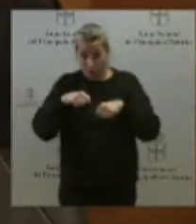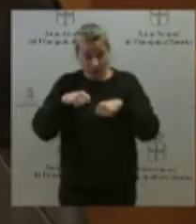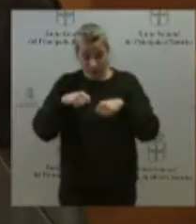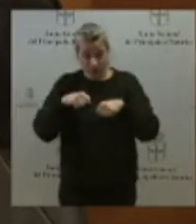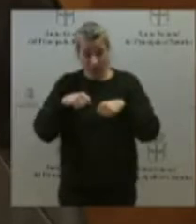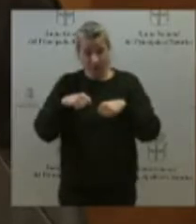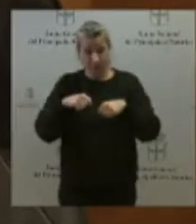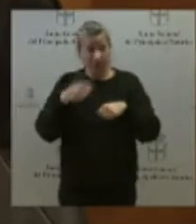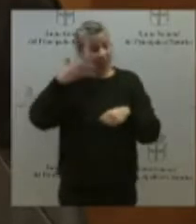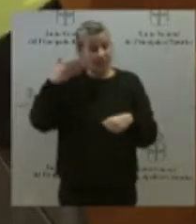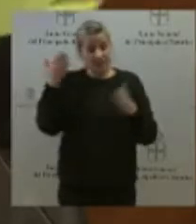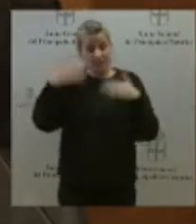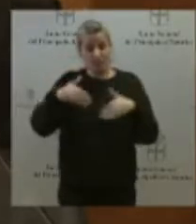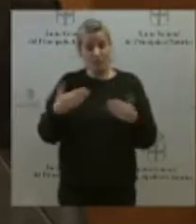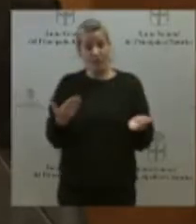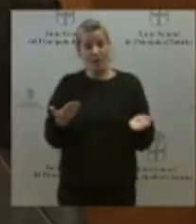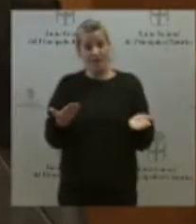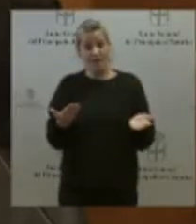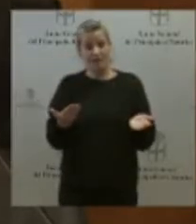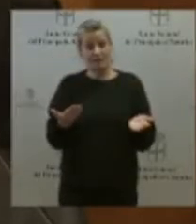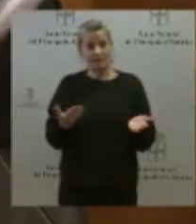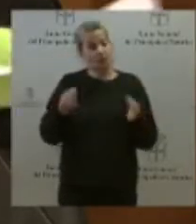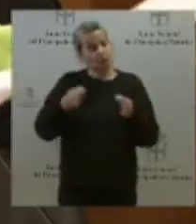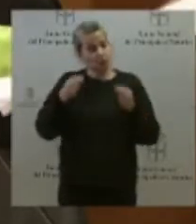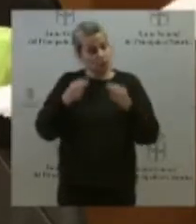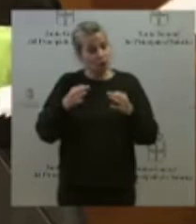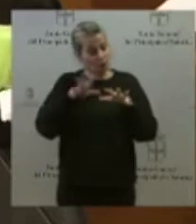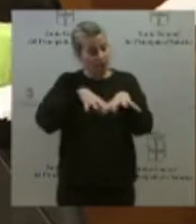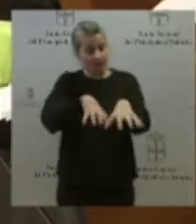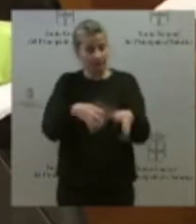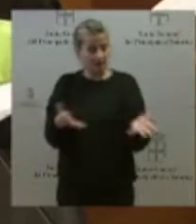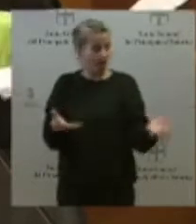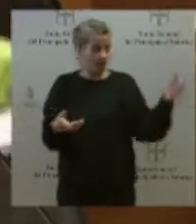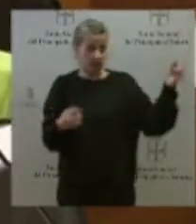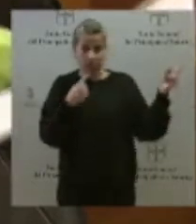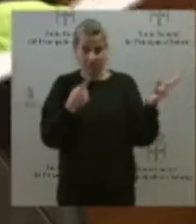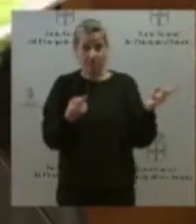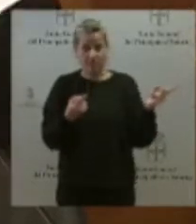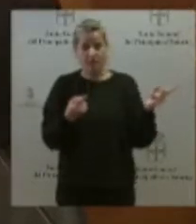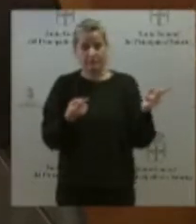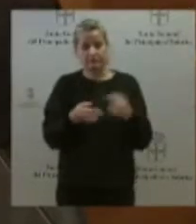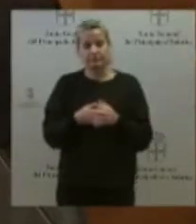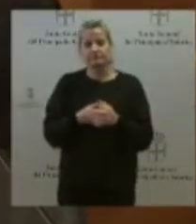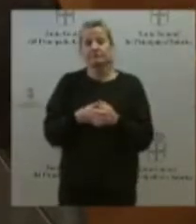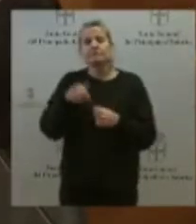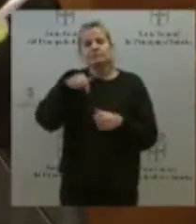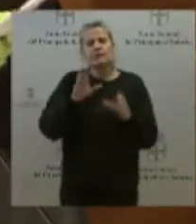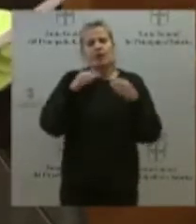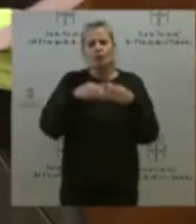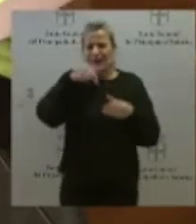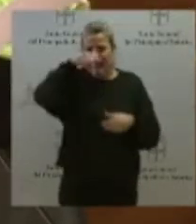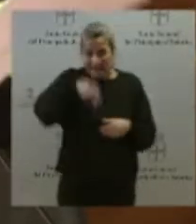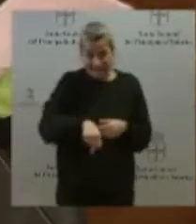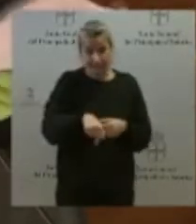del edificio de Presidencia, ¿no? No quiero irme más lejos. Quería hablarles de esta Junta General. Aquí mismo tenemos limpiadores que